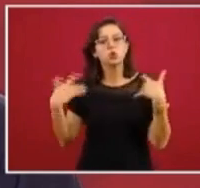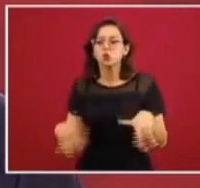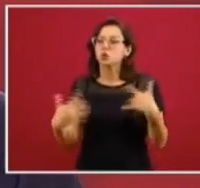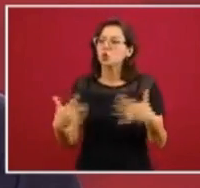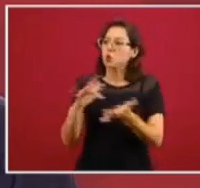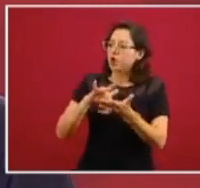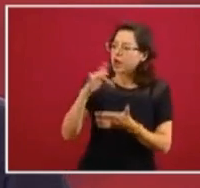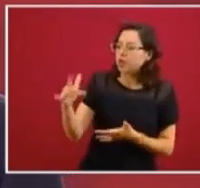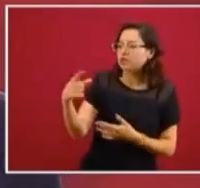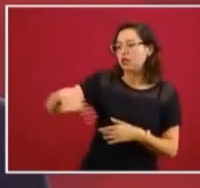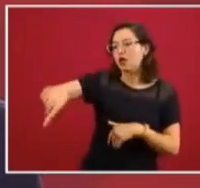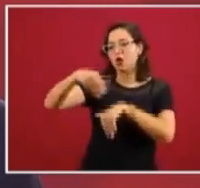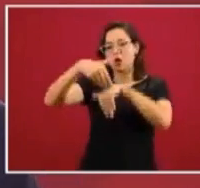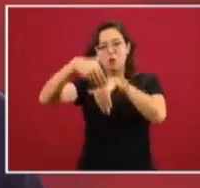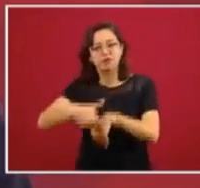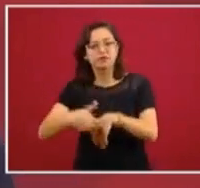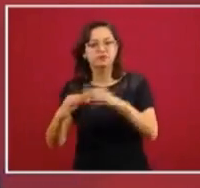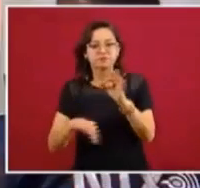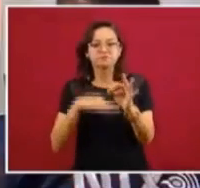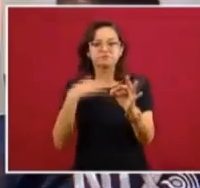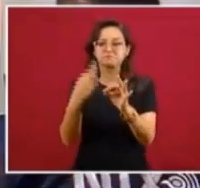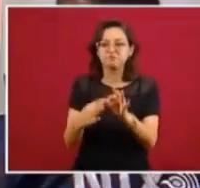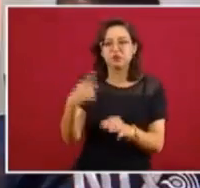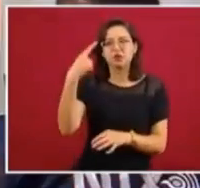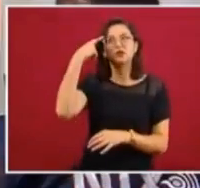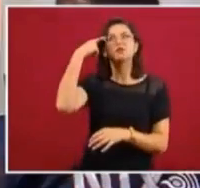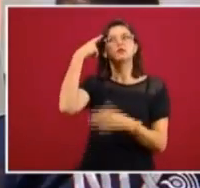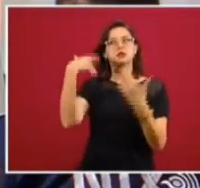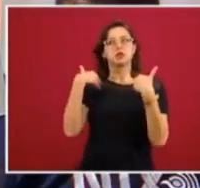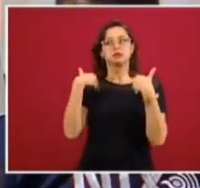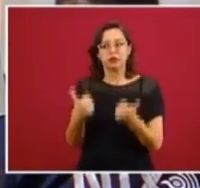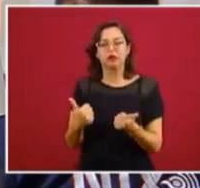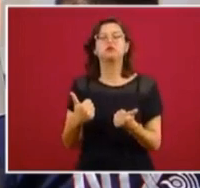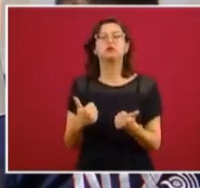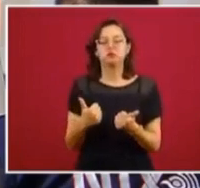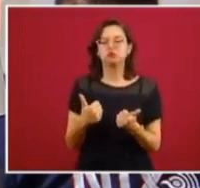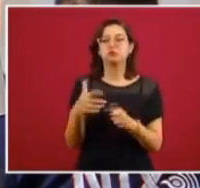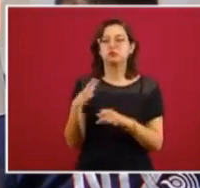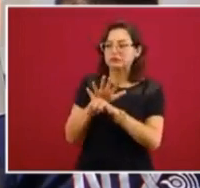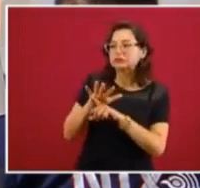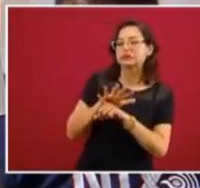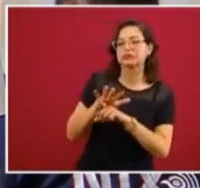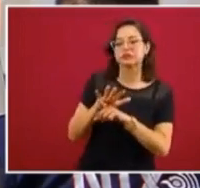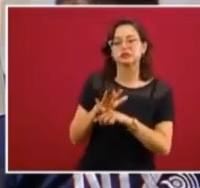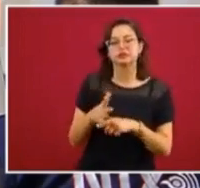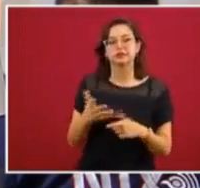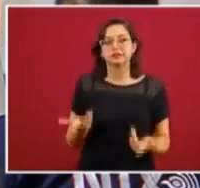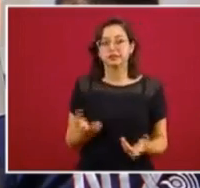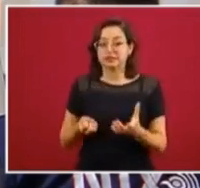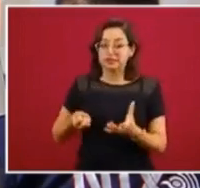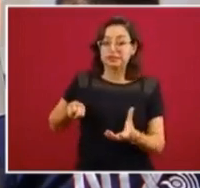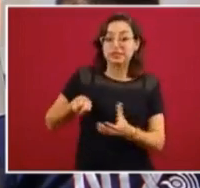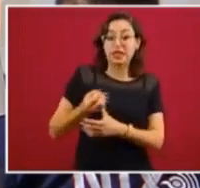contribución positiva por un acto de seguramente conciencia, persuasión, conciencia de que existe un